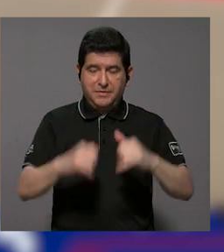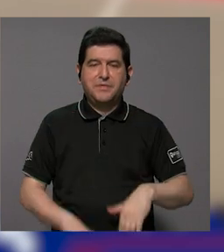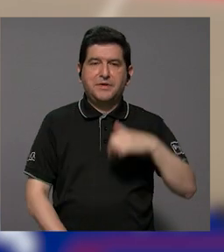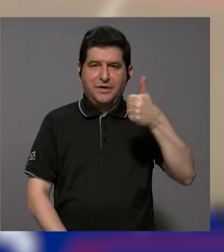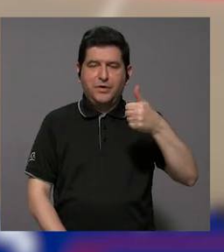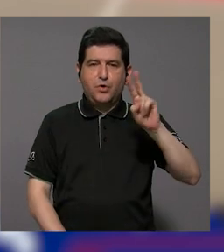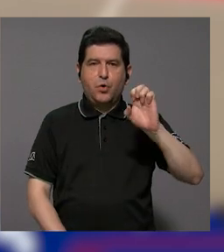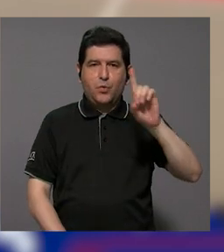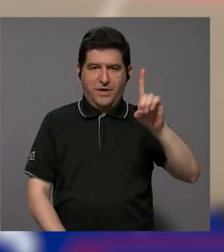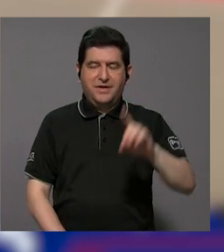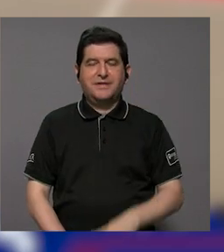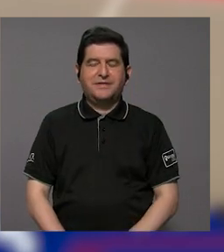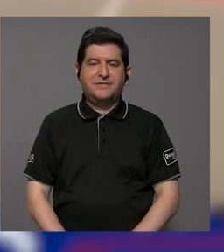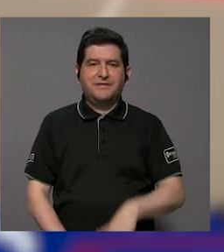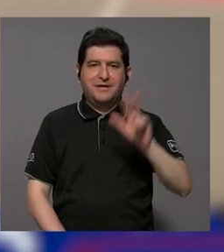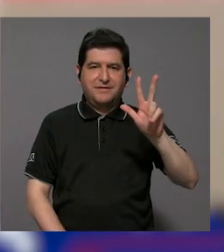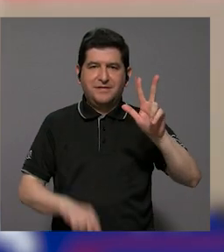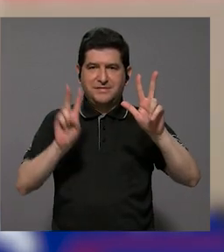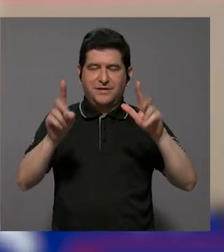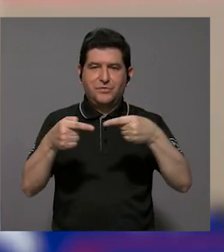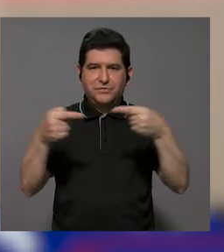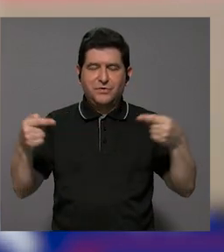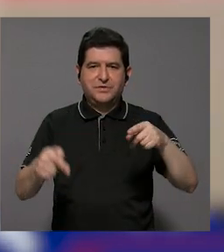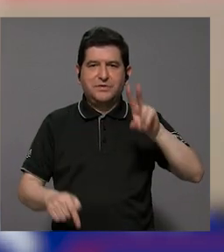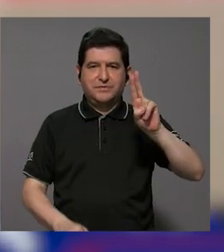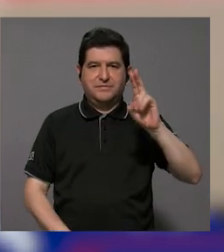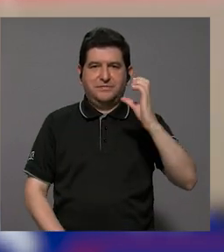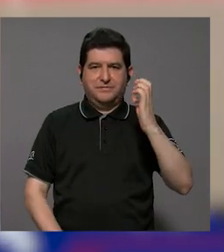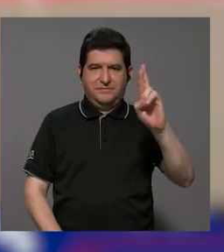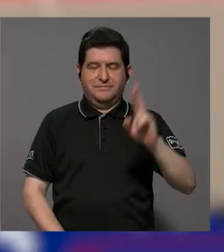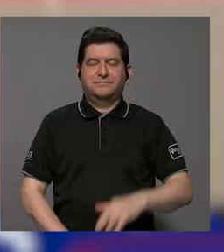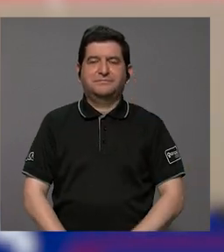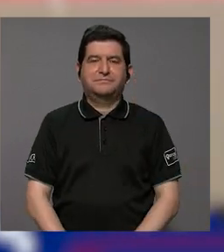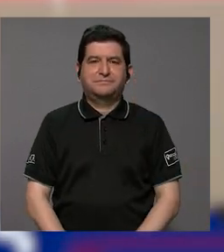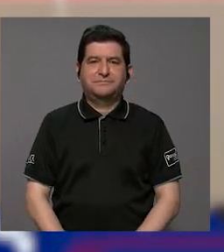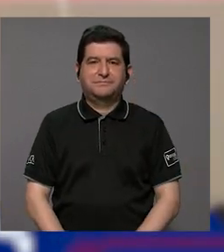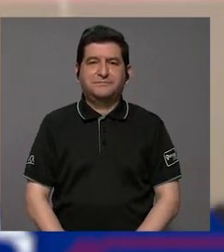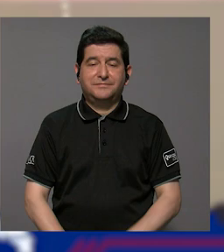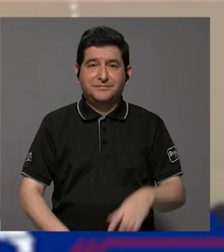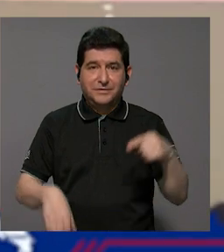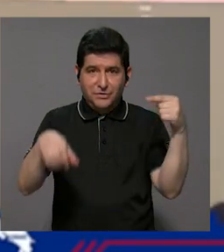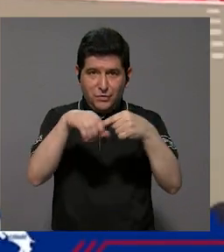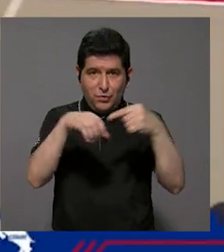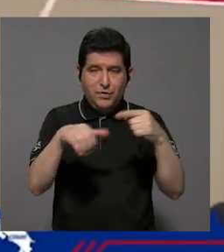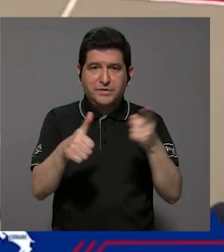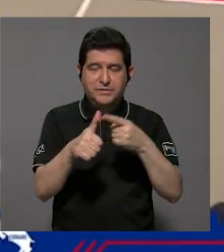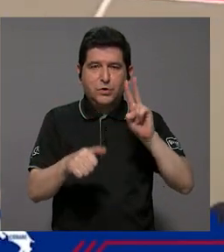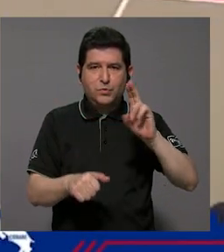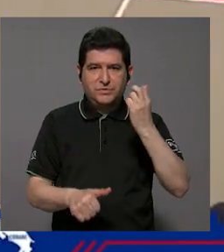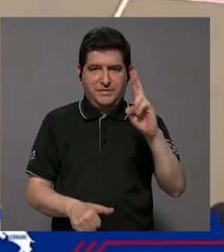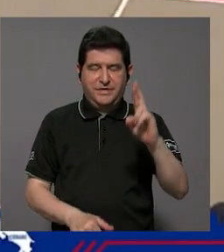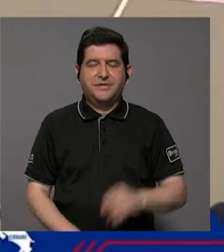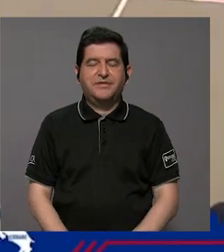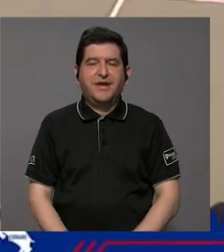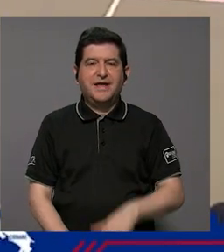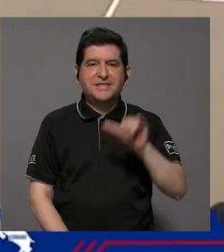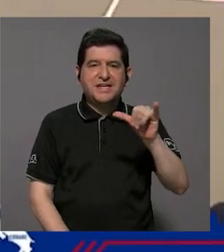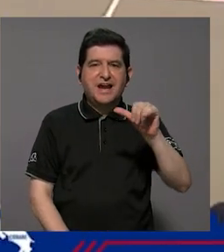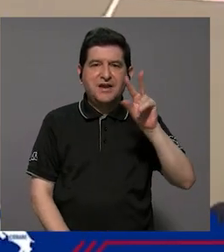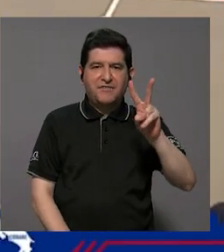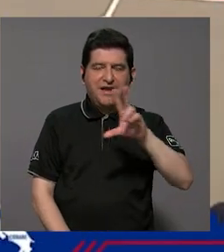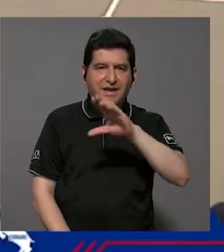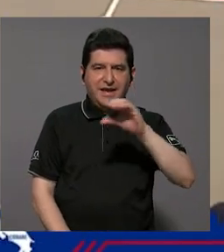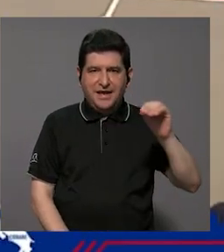ganó la UNED con un ajustado 3-2 ante la Universidad de Costa Rica. El marcador lo abrió la UCR con gol de Yerlin